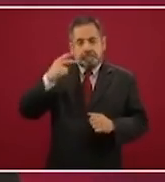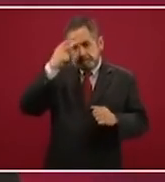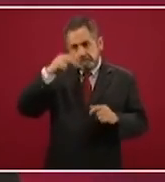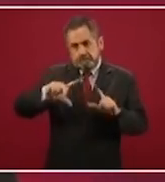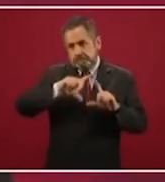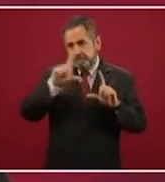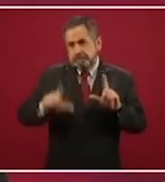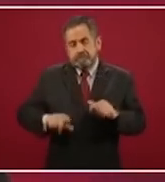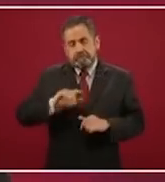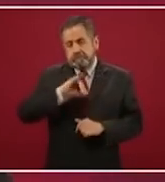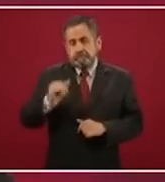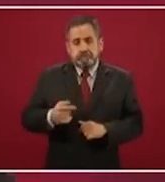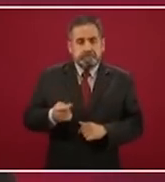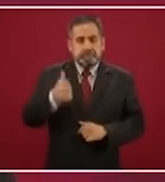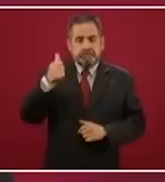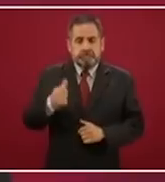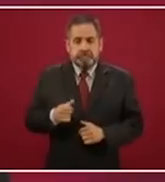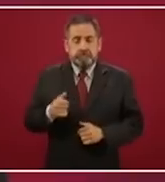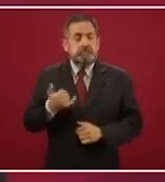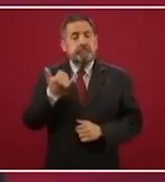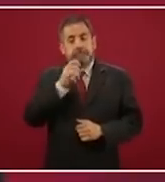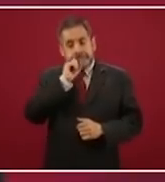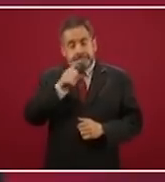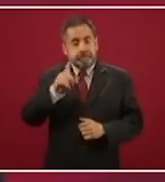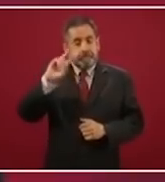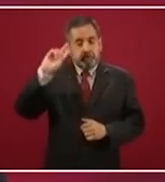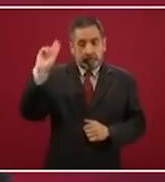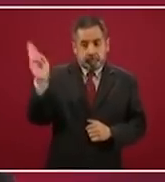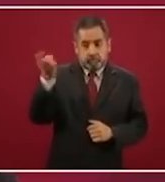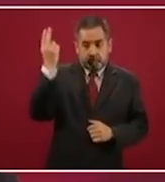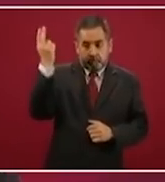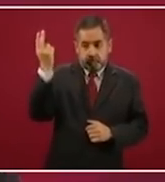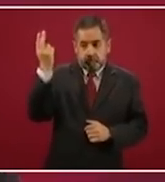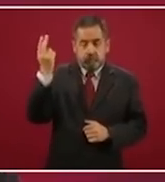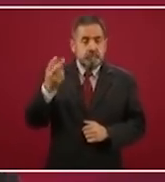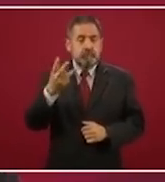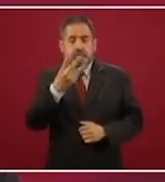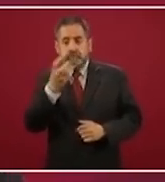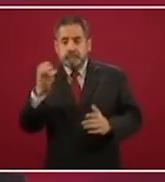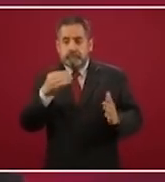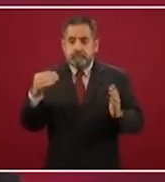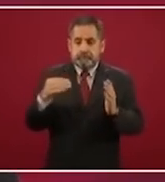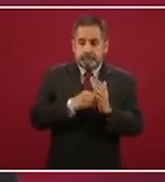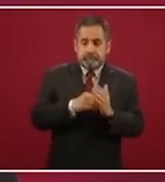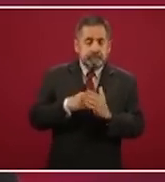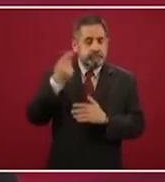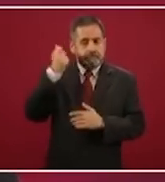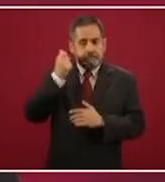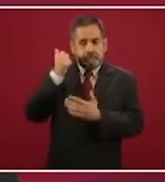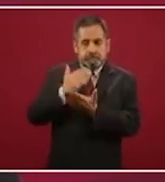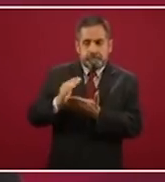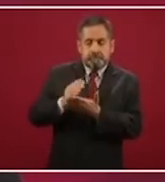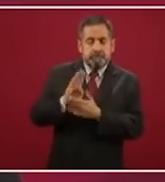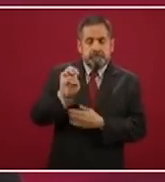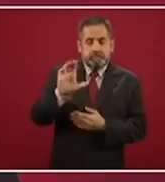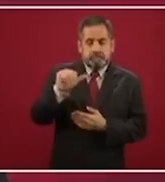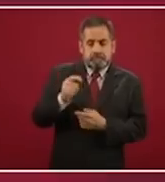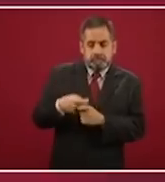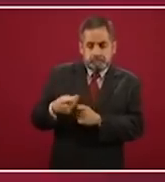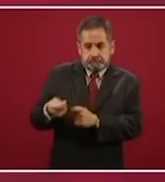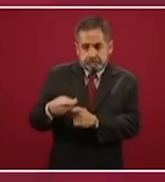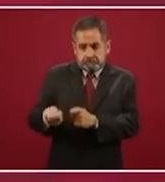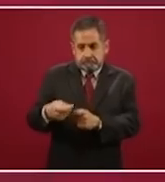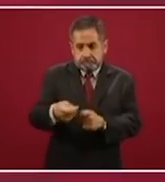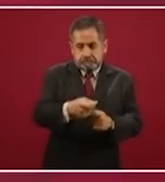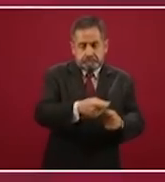Y en el nivel universitario, 300,000 becas para jóvenes de familias